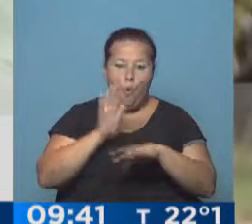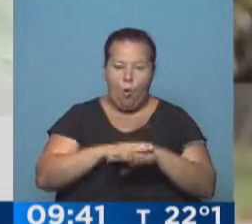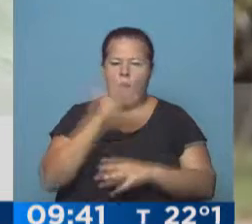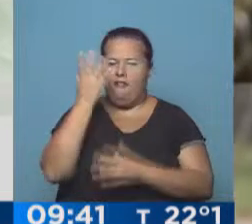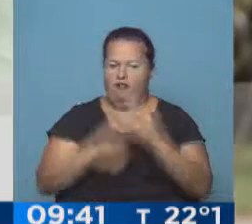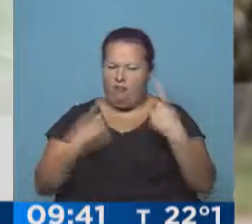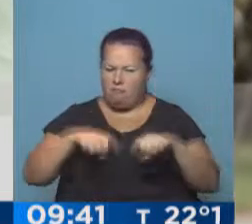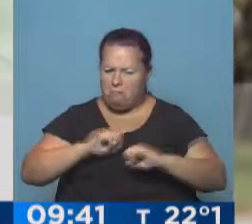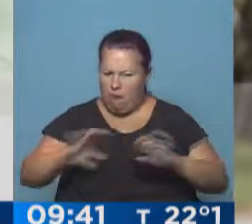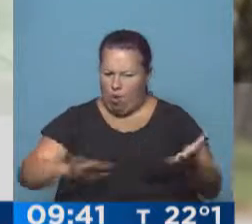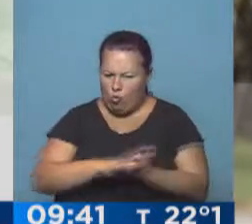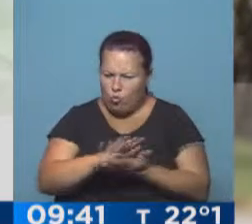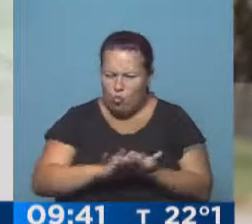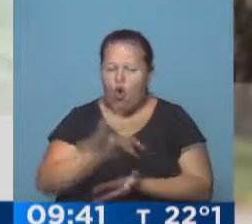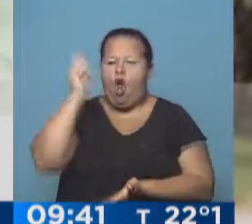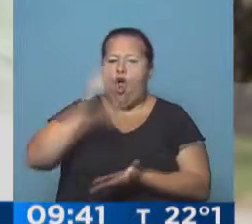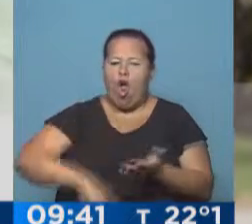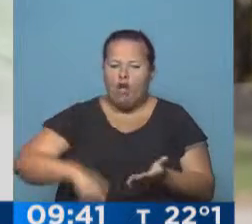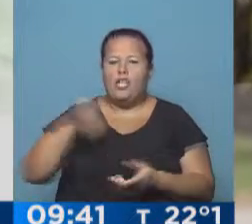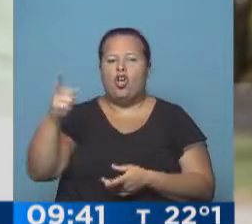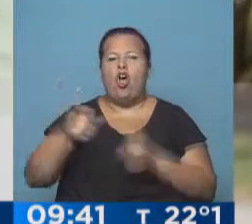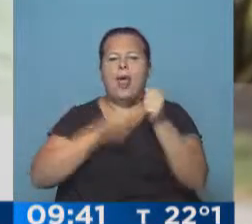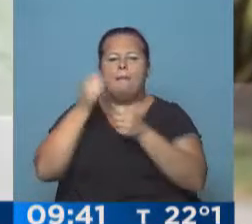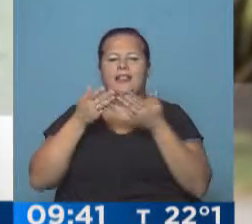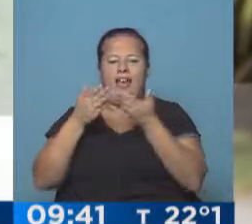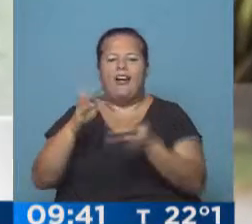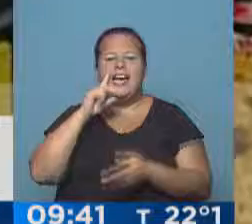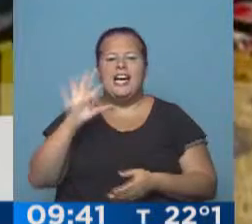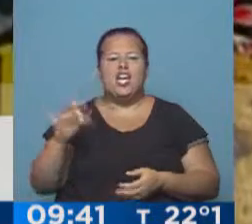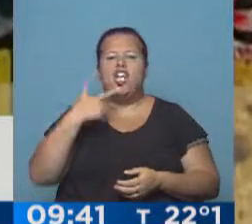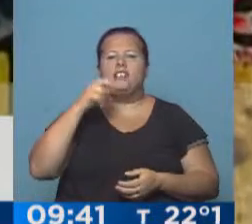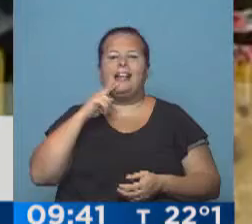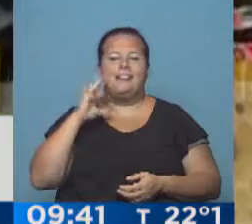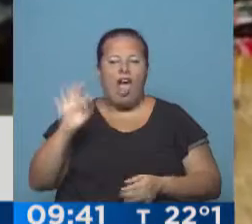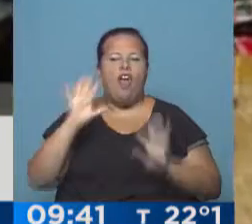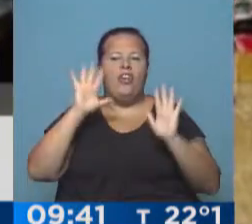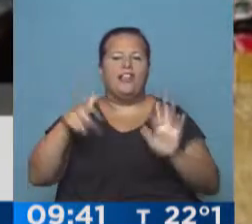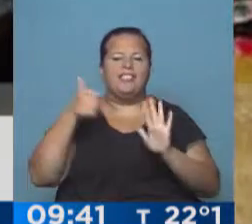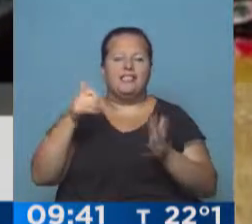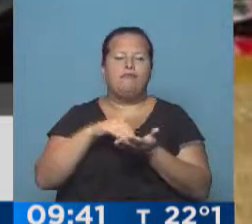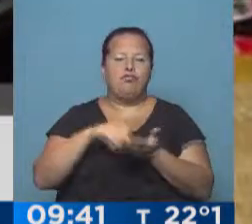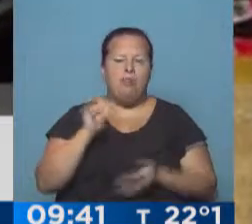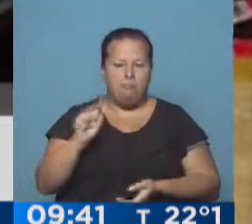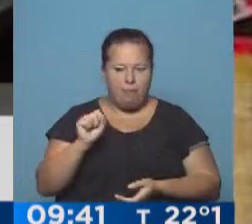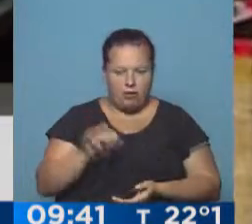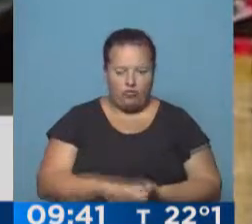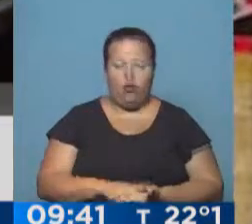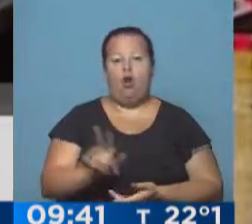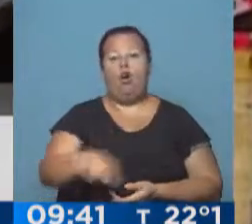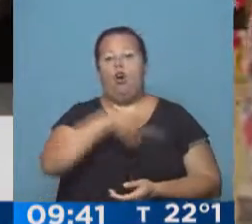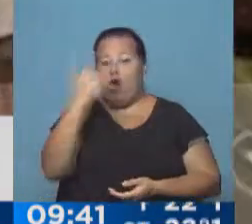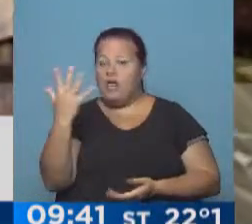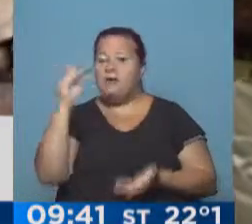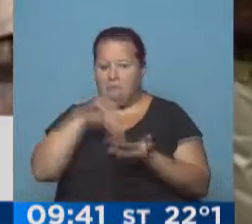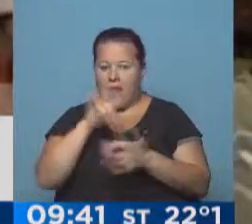irregularidades en contratos firmados con el astillero río santiago por 16 millones de pesos hay otros